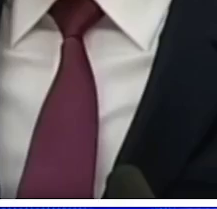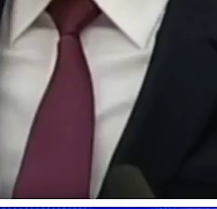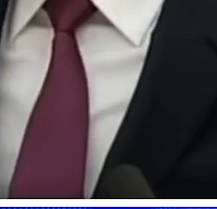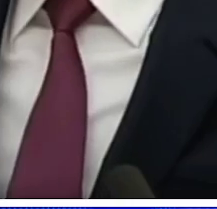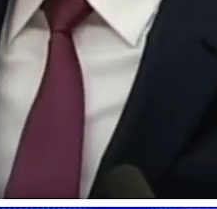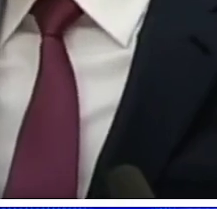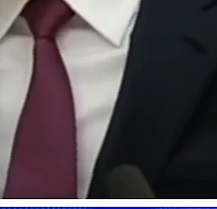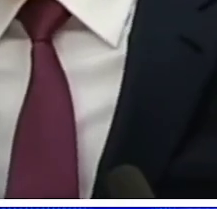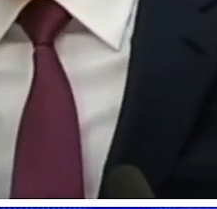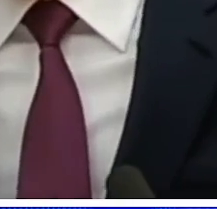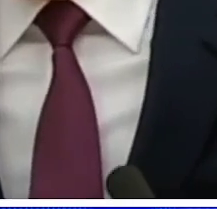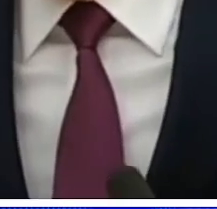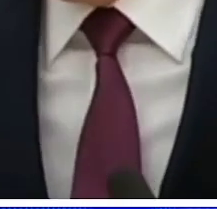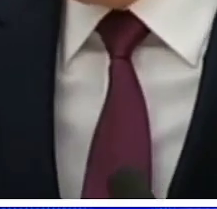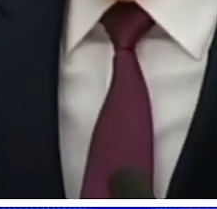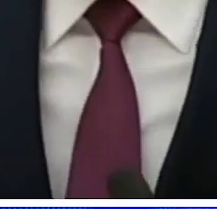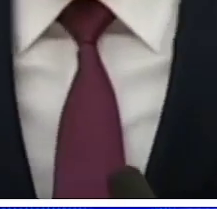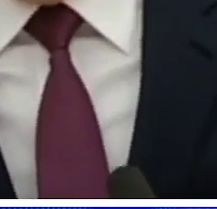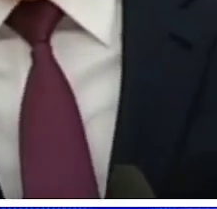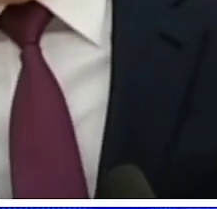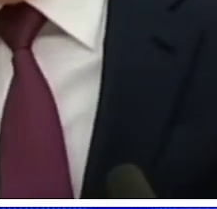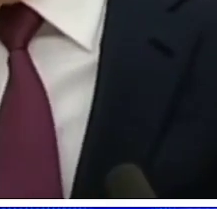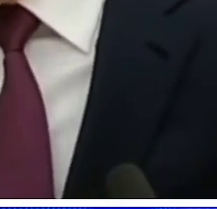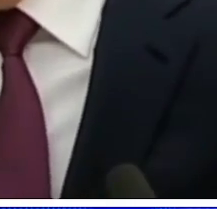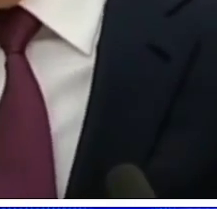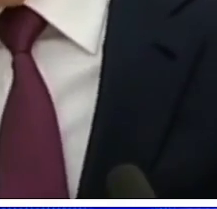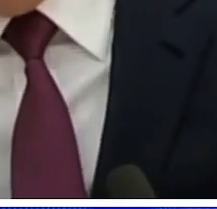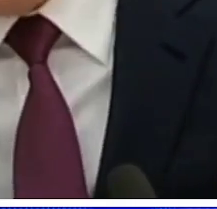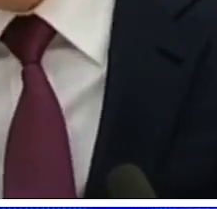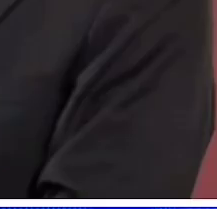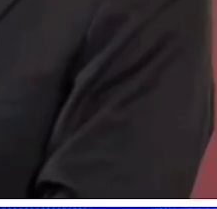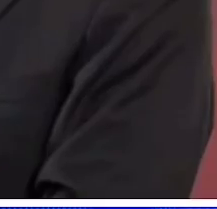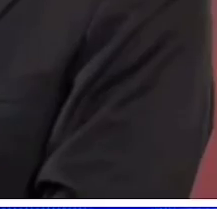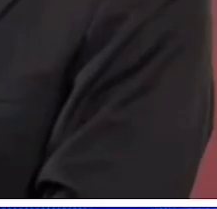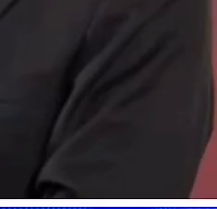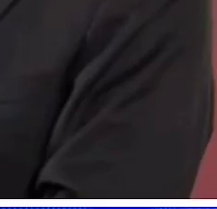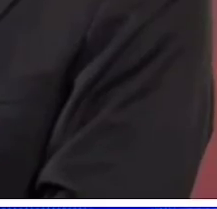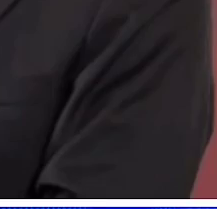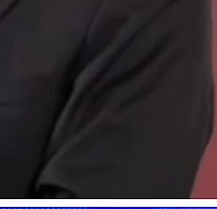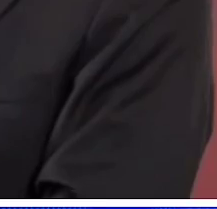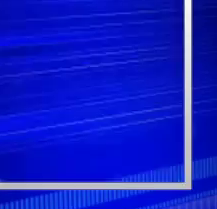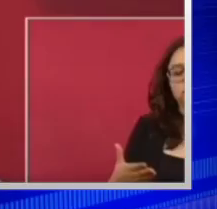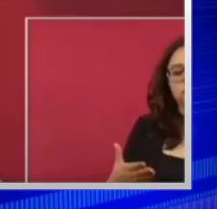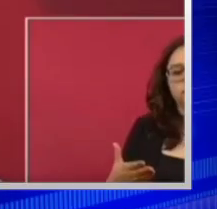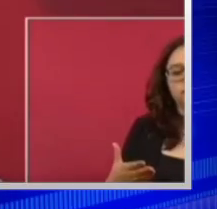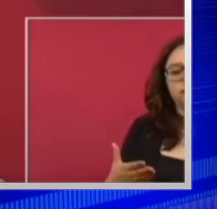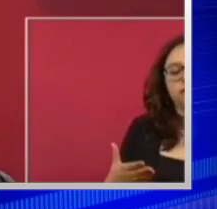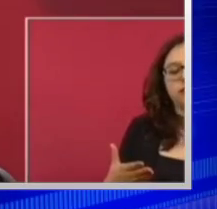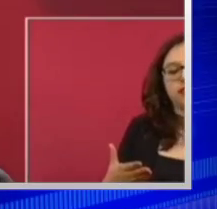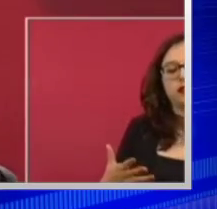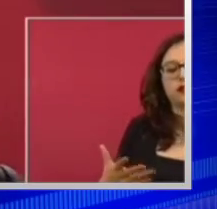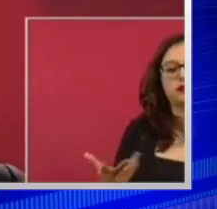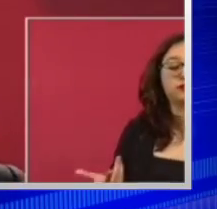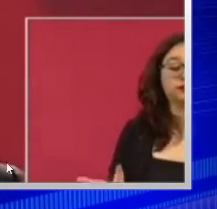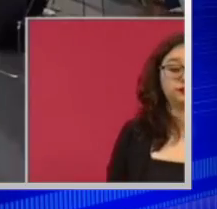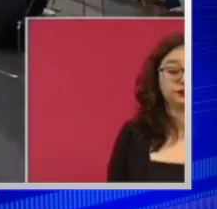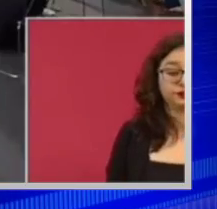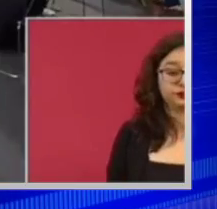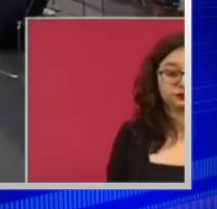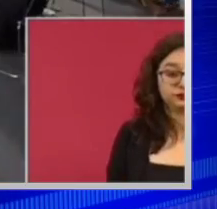está resuelto escuchar lo que dijo el presidente obrador el día de hoy entonces